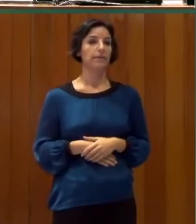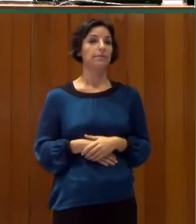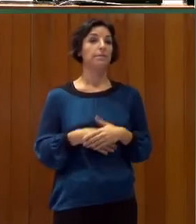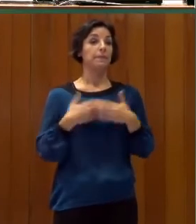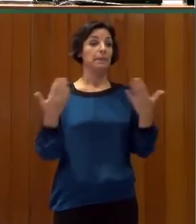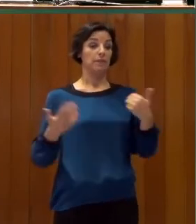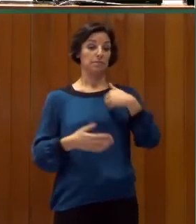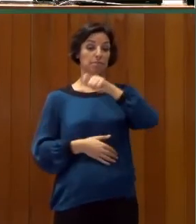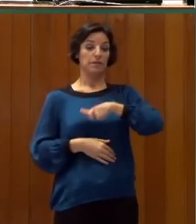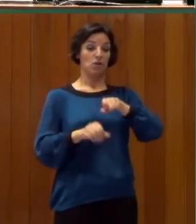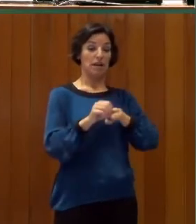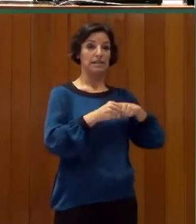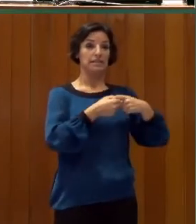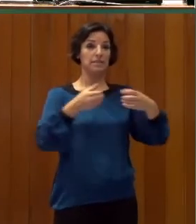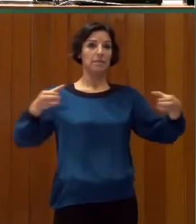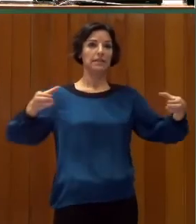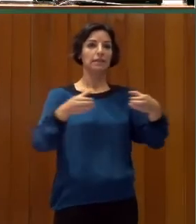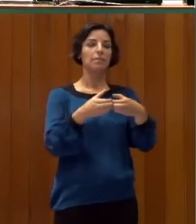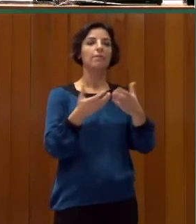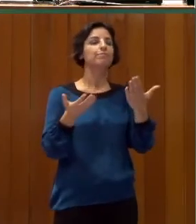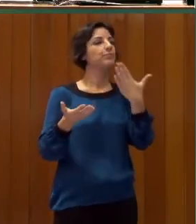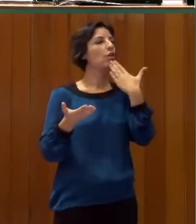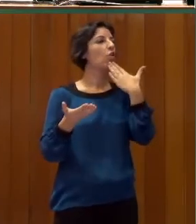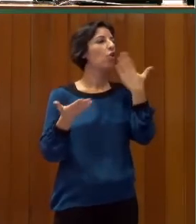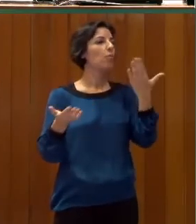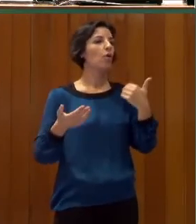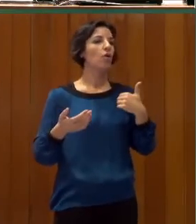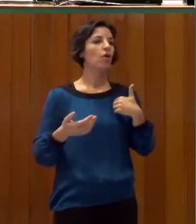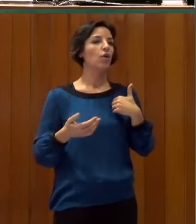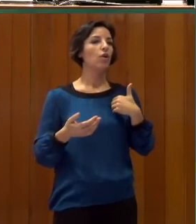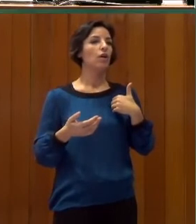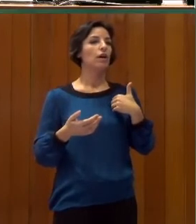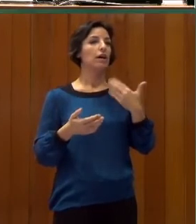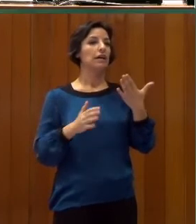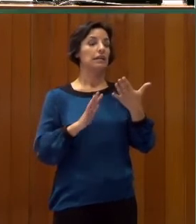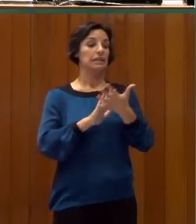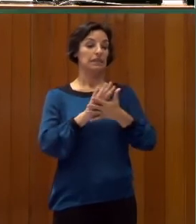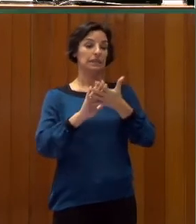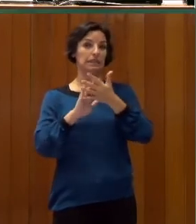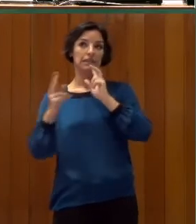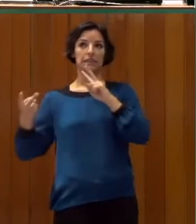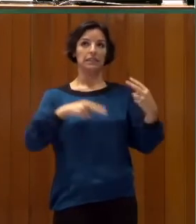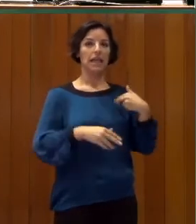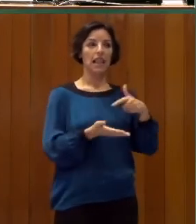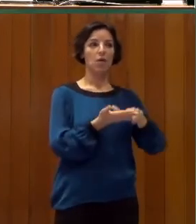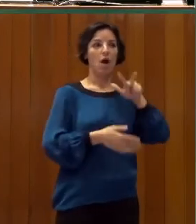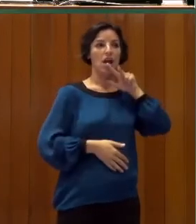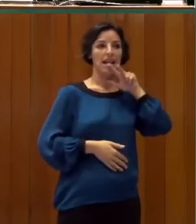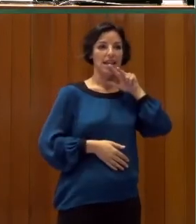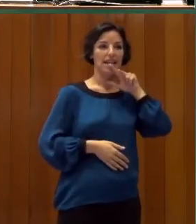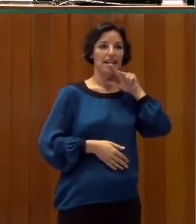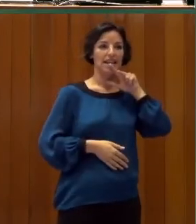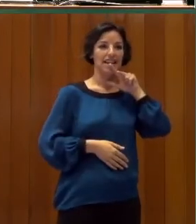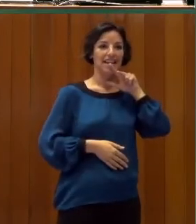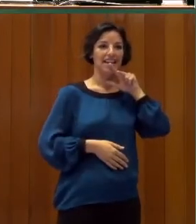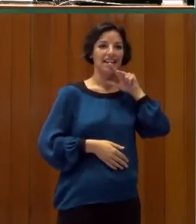los participantes estarían traduciendo los estímulos signados a la lengua oral, y de ahí